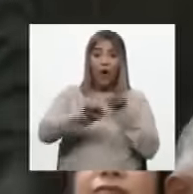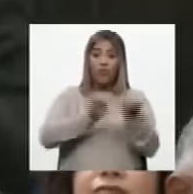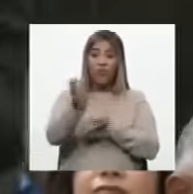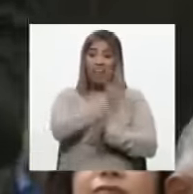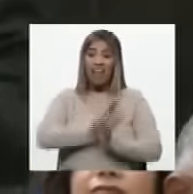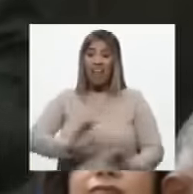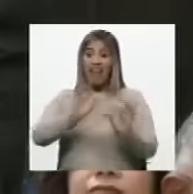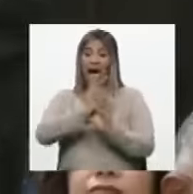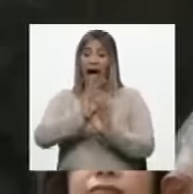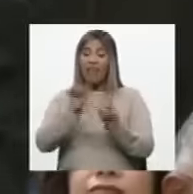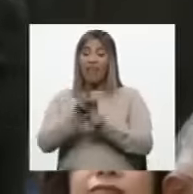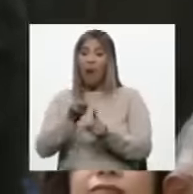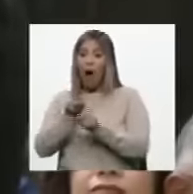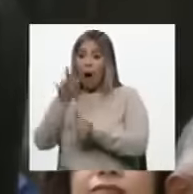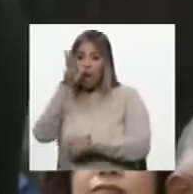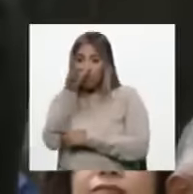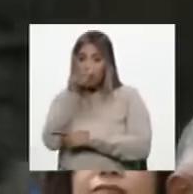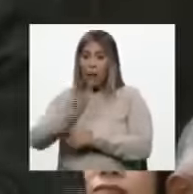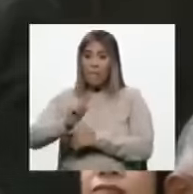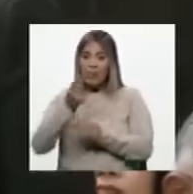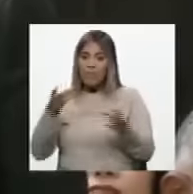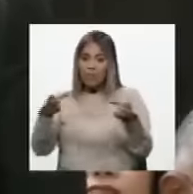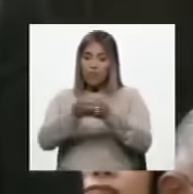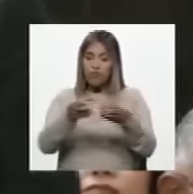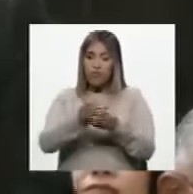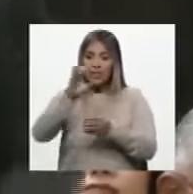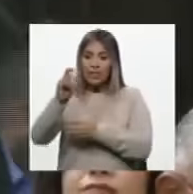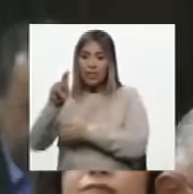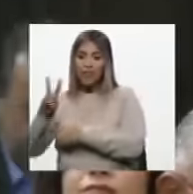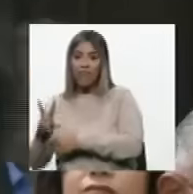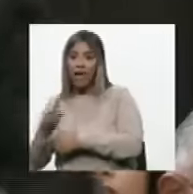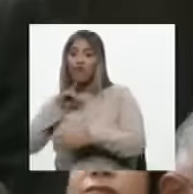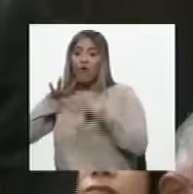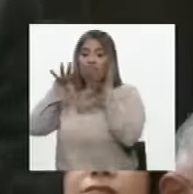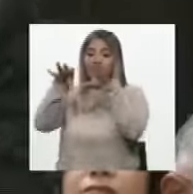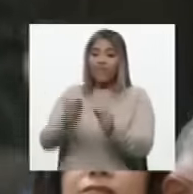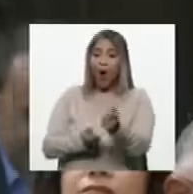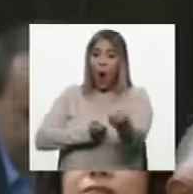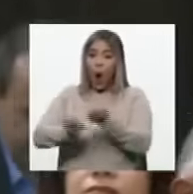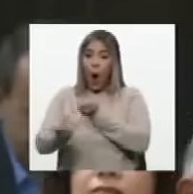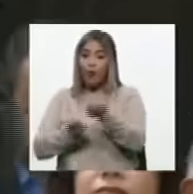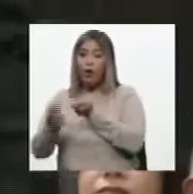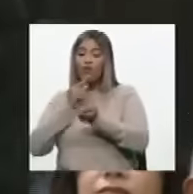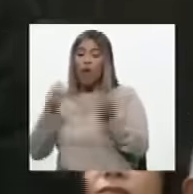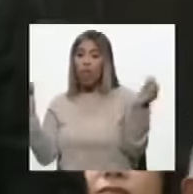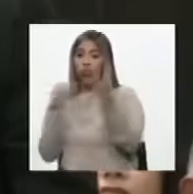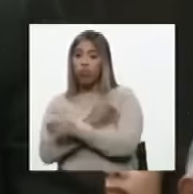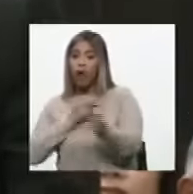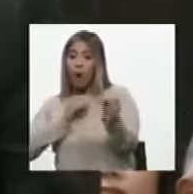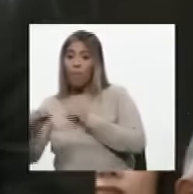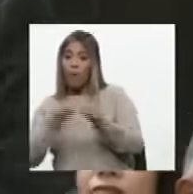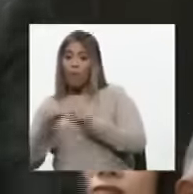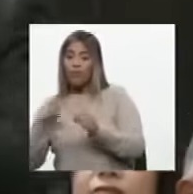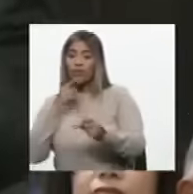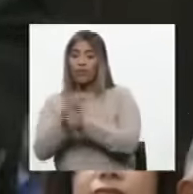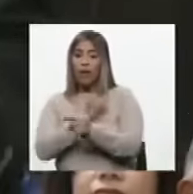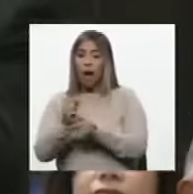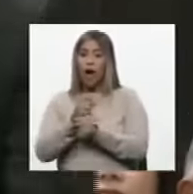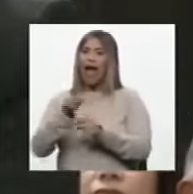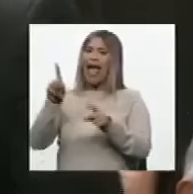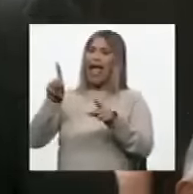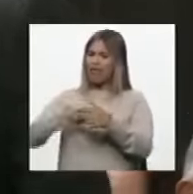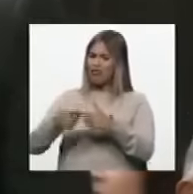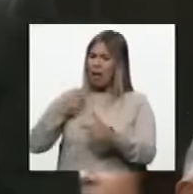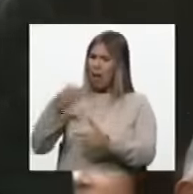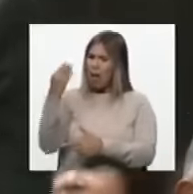sindicatos, jugó a sabotear la primera estructura de la CTV para tomar control y tergiversar el movimiento sindical. Entonces no me